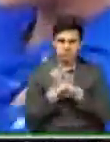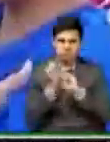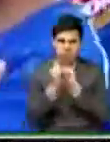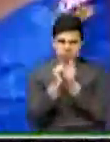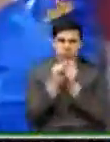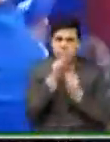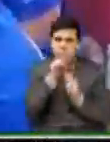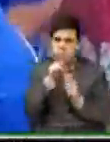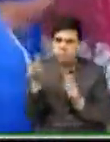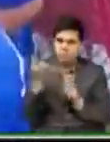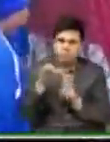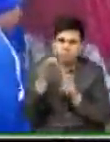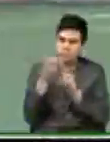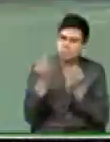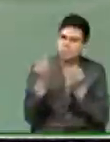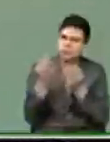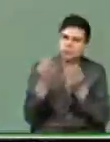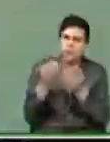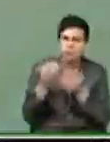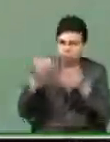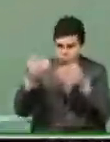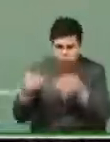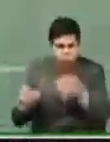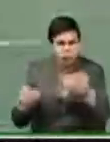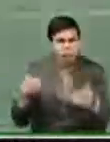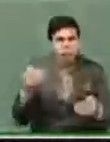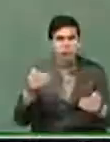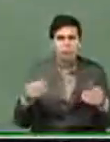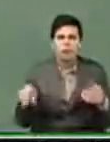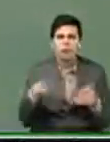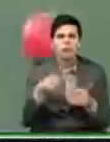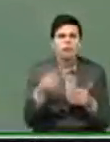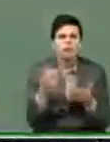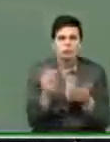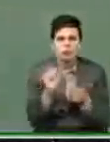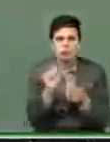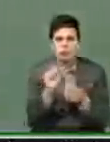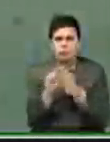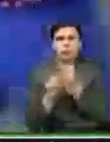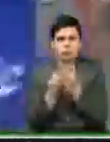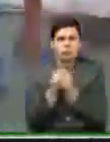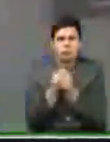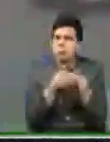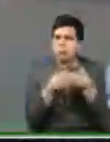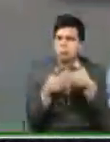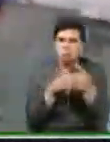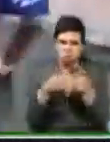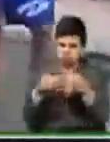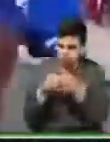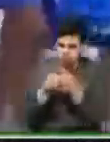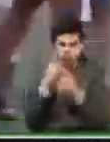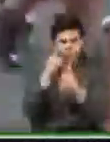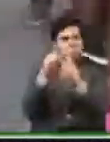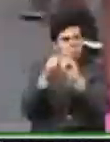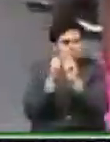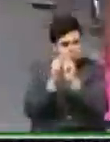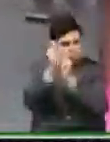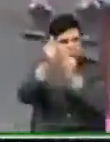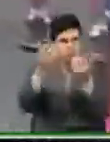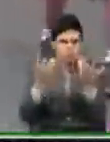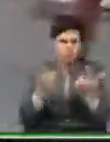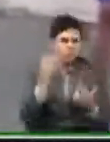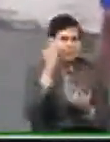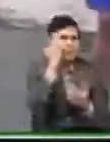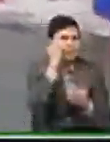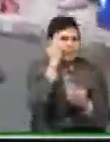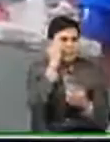la escuadra con promedio de edad más bajo del campeonato. Esto no ha sido un impedimento para buscar la clasificación, teniendo en